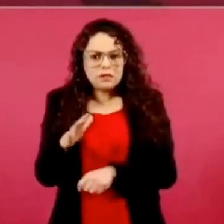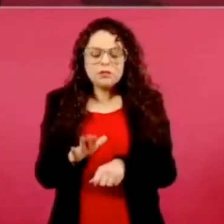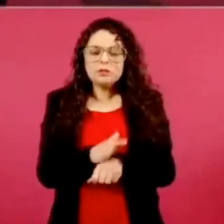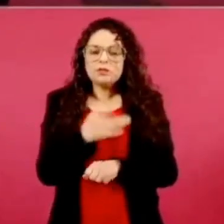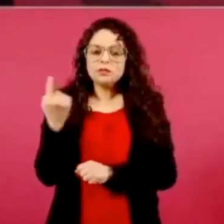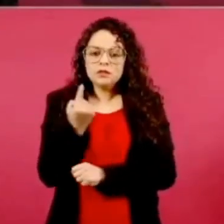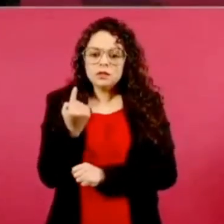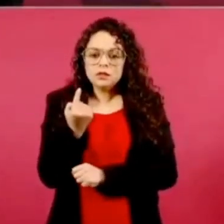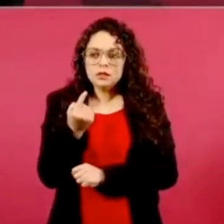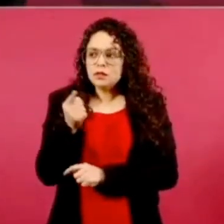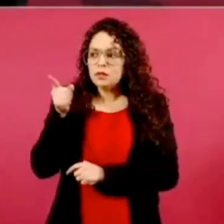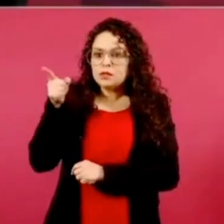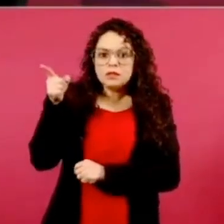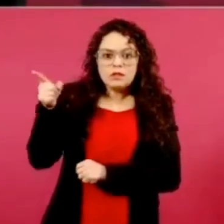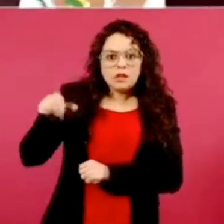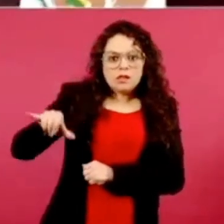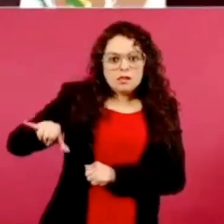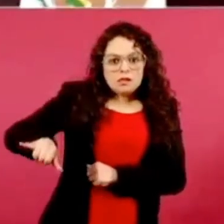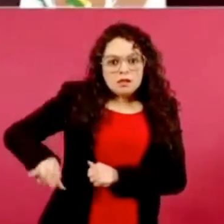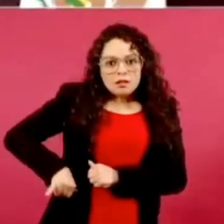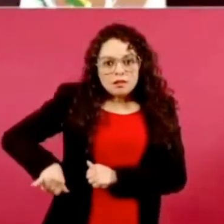en que ambicionaban el oro.